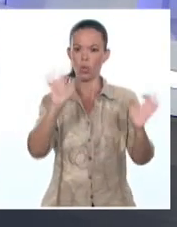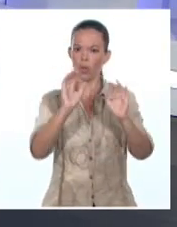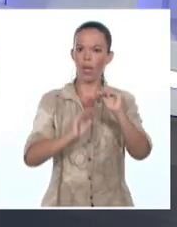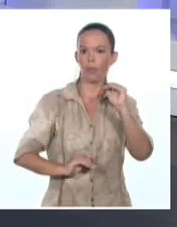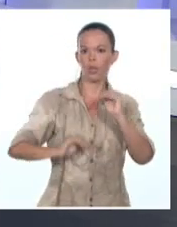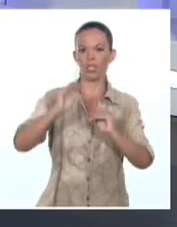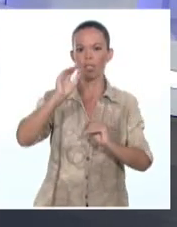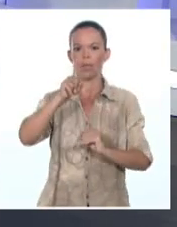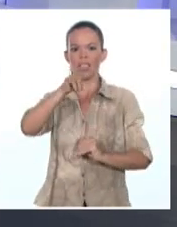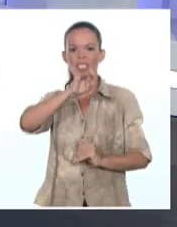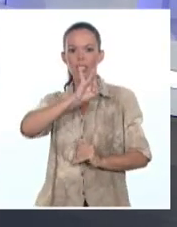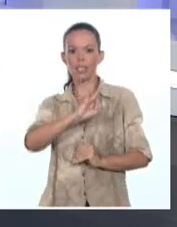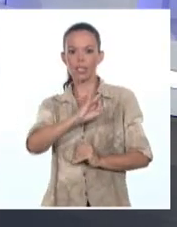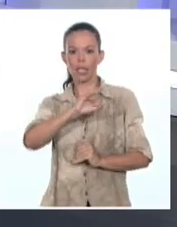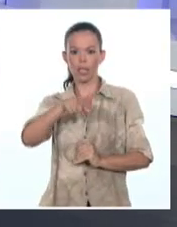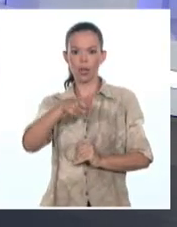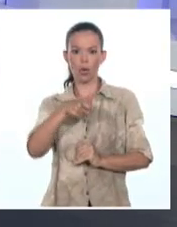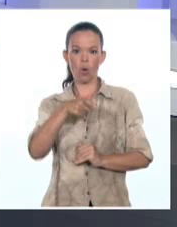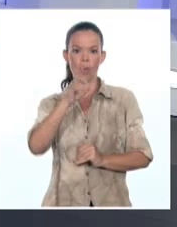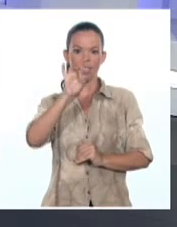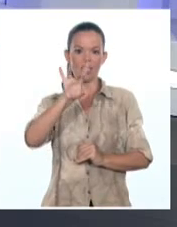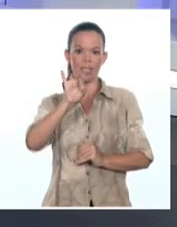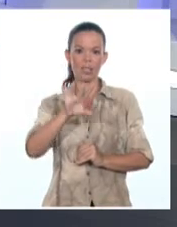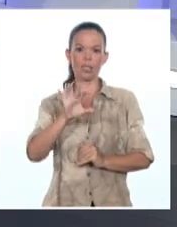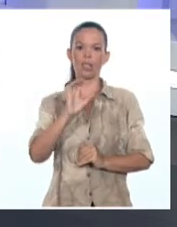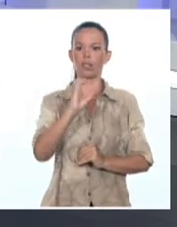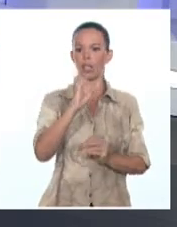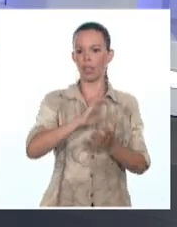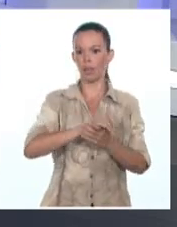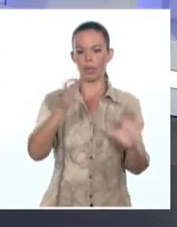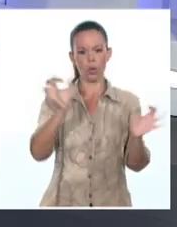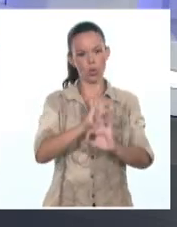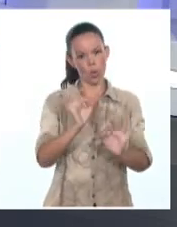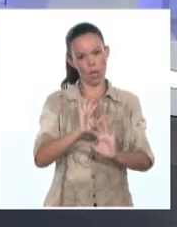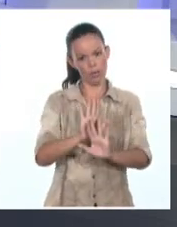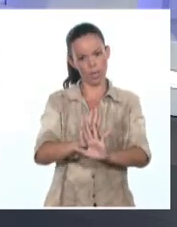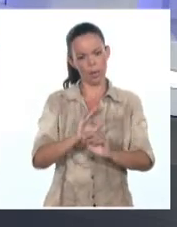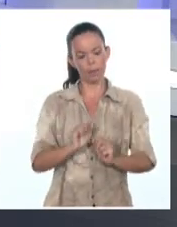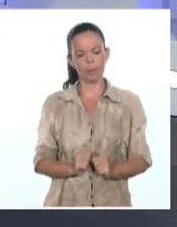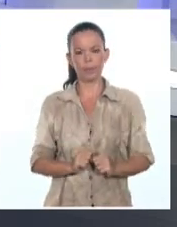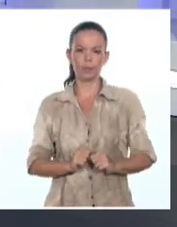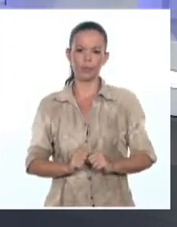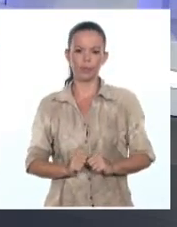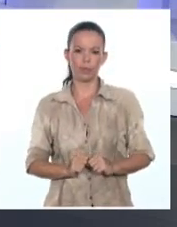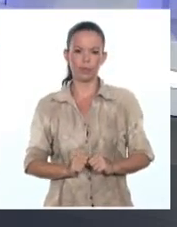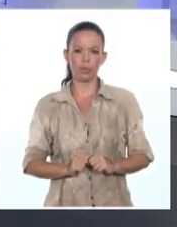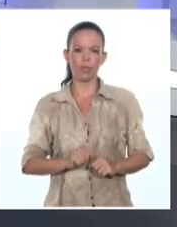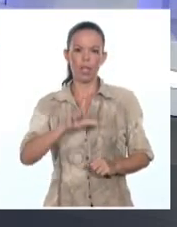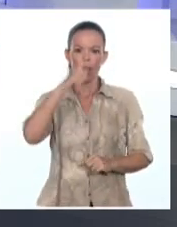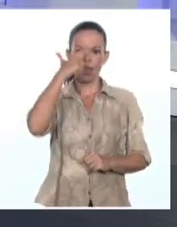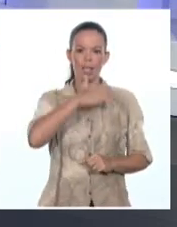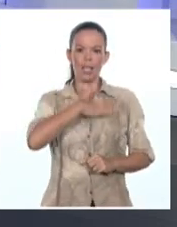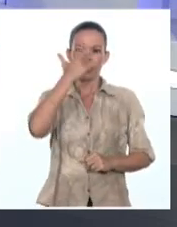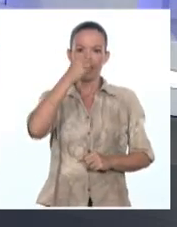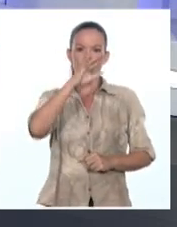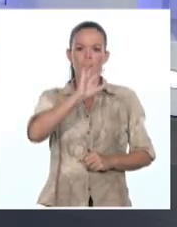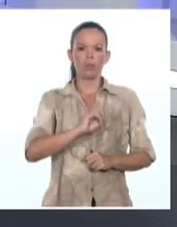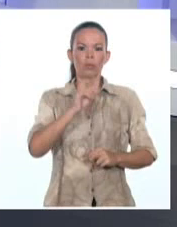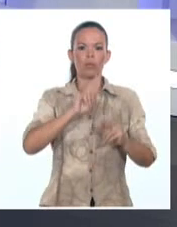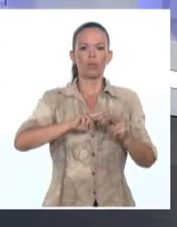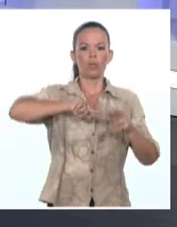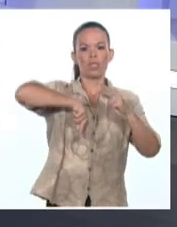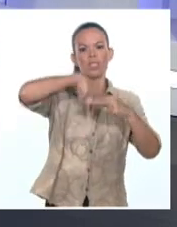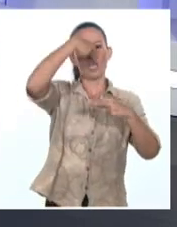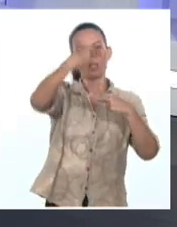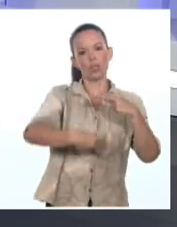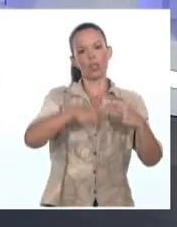y 15 centímetros que se pedían para avanzar la discusión de las medallas en el caso de Lázaro Martínez saltó 17 12 mientras